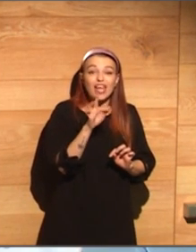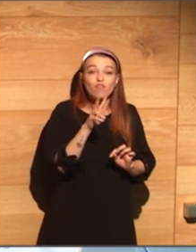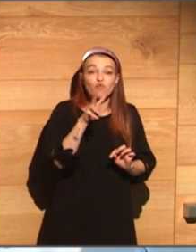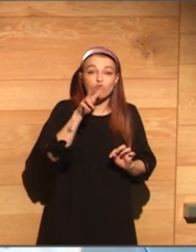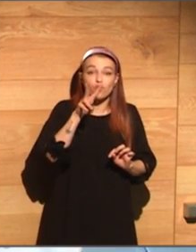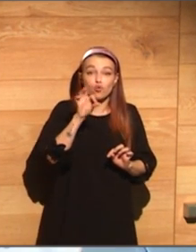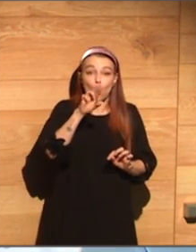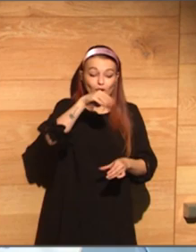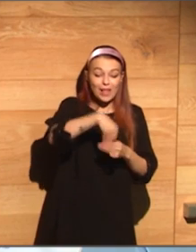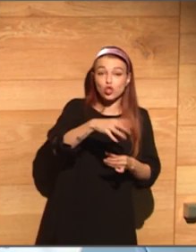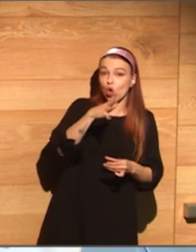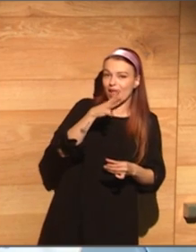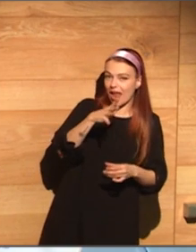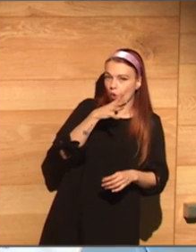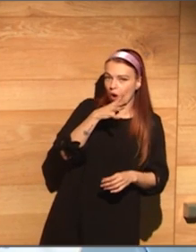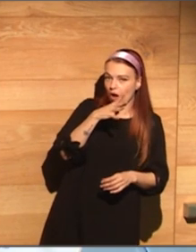agua del...